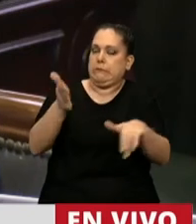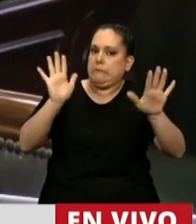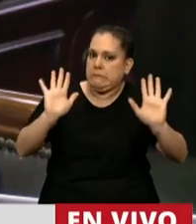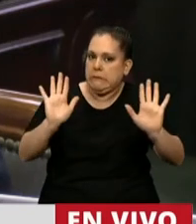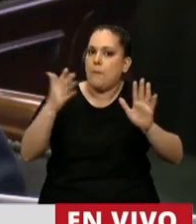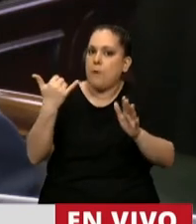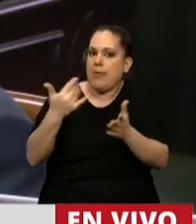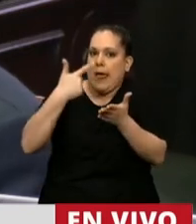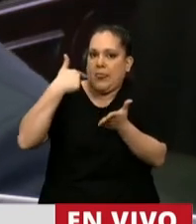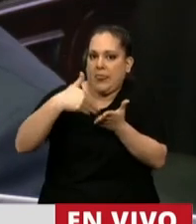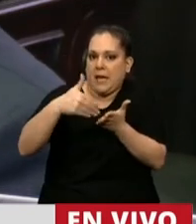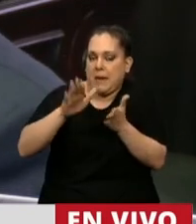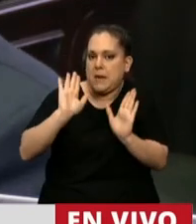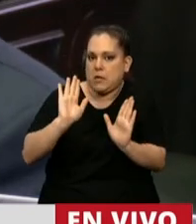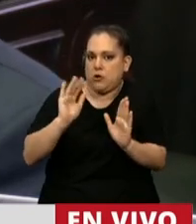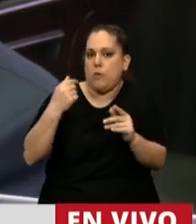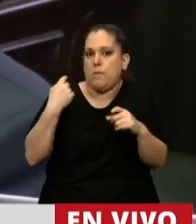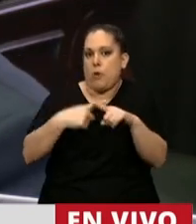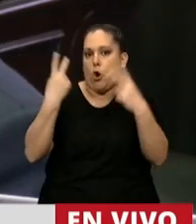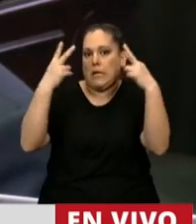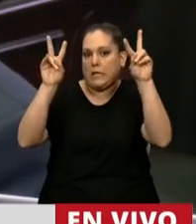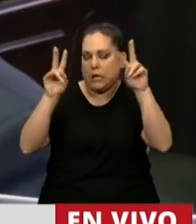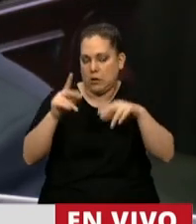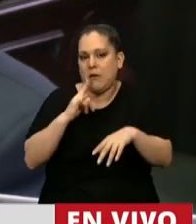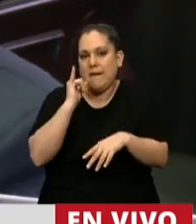una discriminación por nacionalidad. Así que